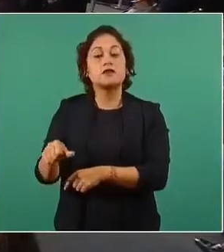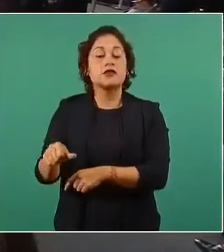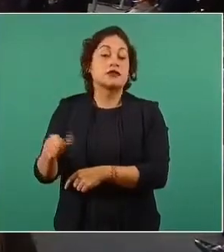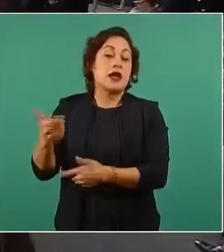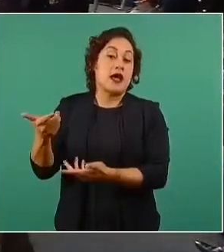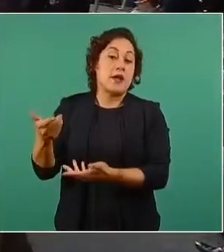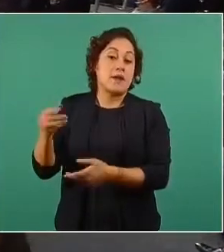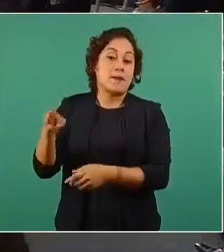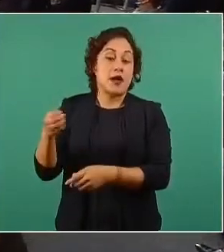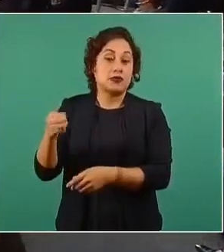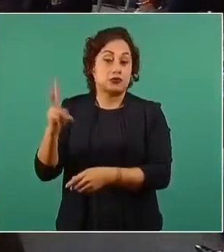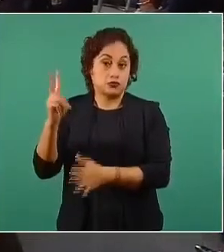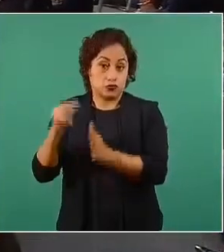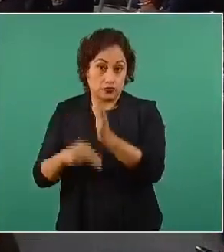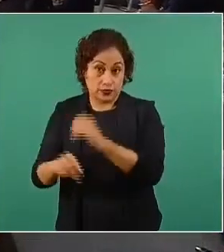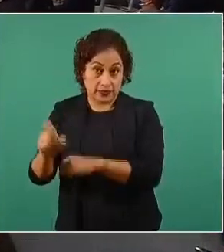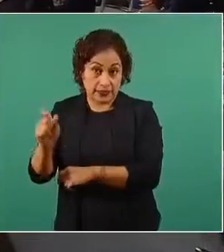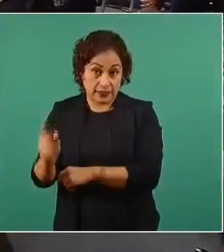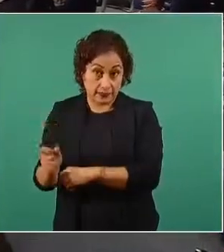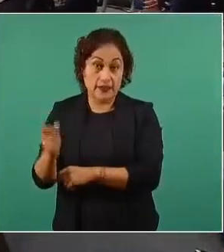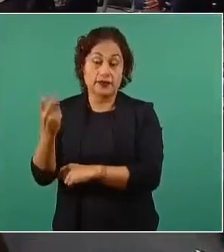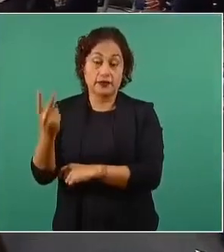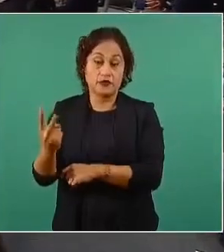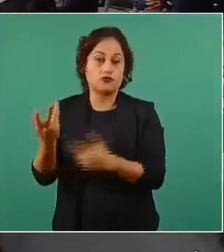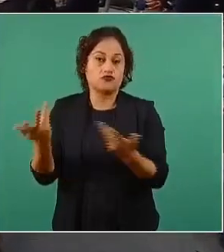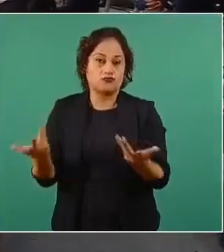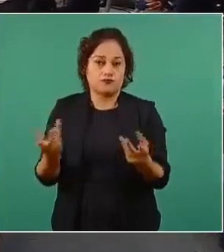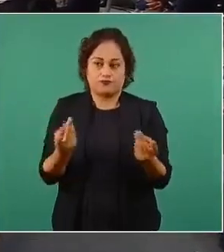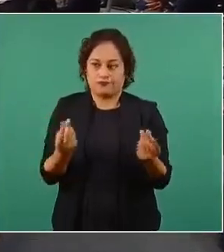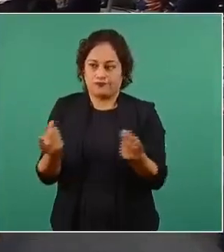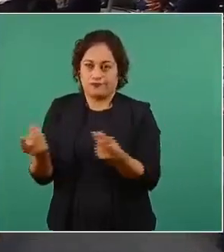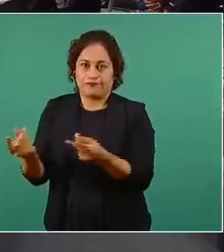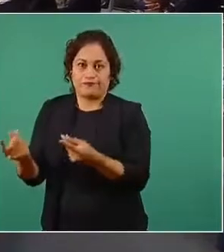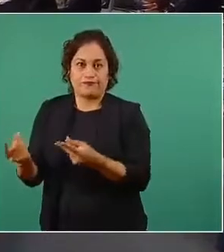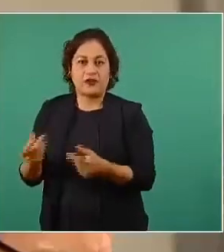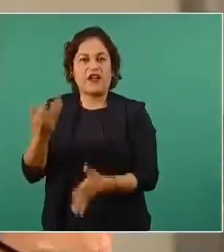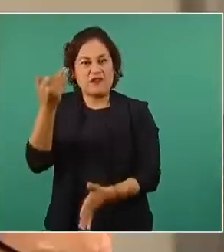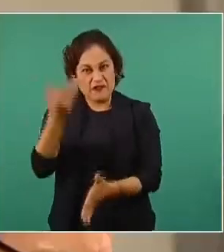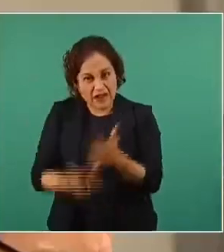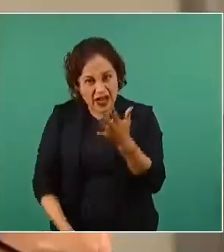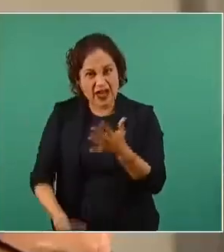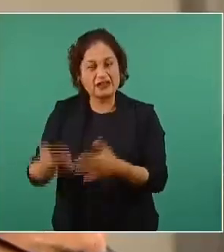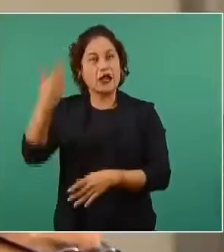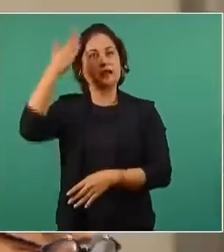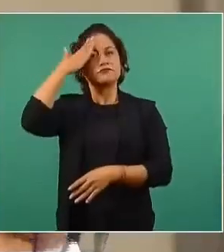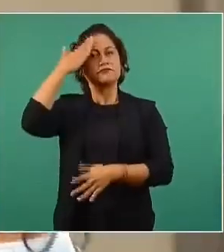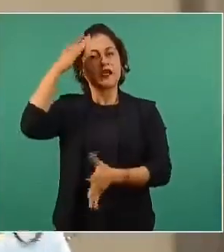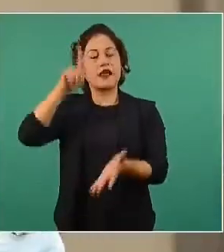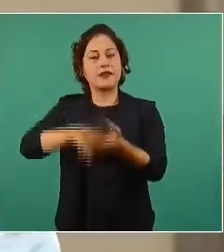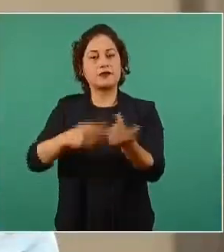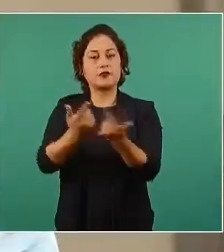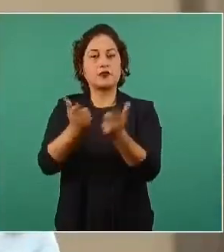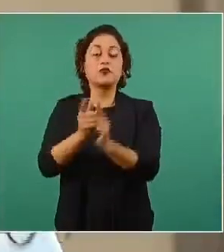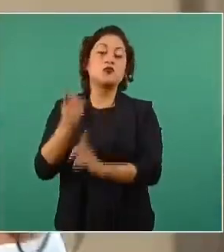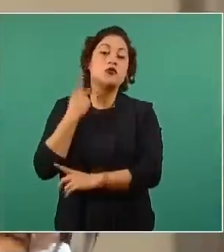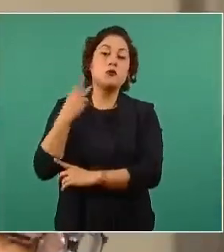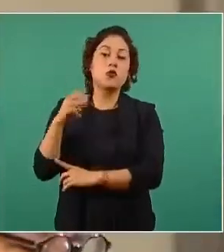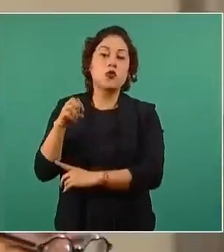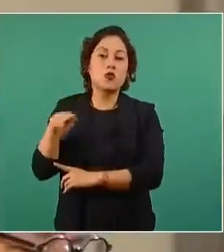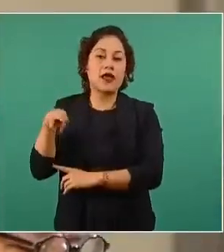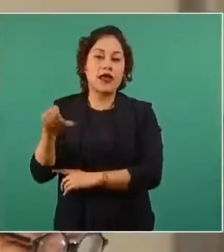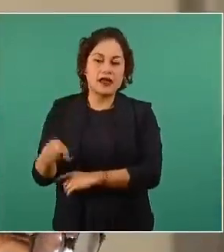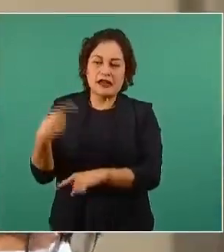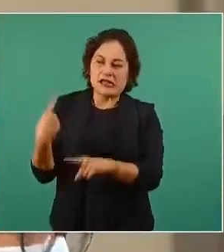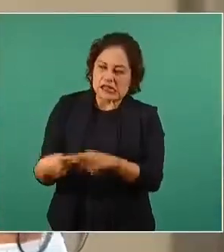apremia. Se necesita la participación del Movimiento Regeneración Nacional. Reitero, presidente, ¿qué va a